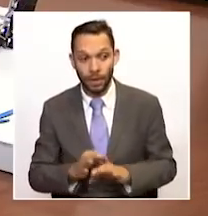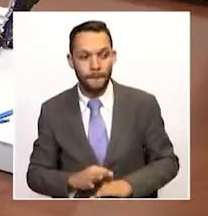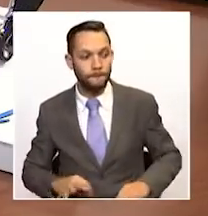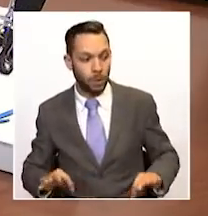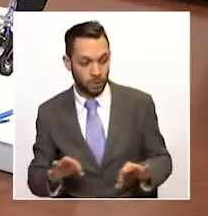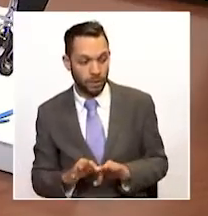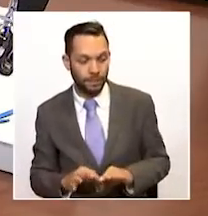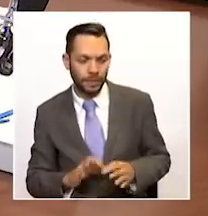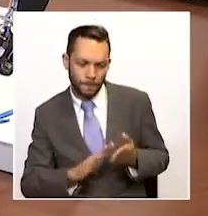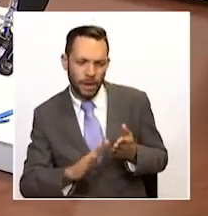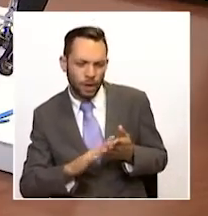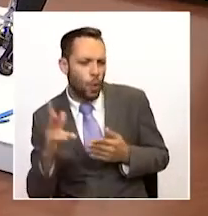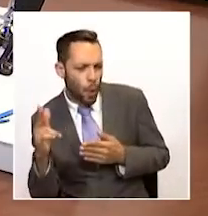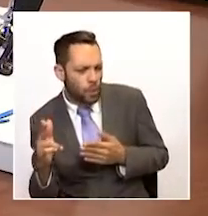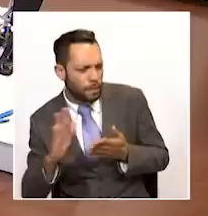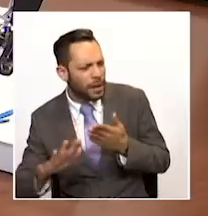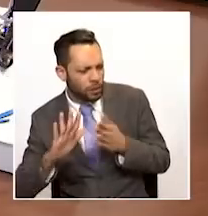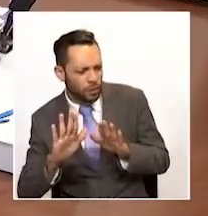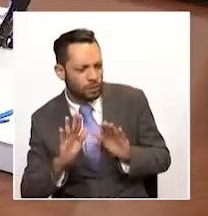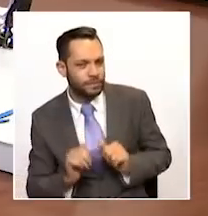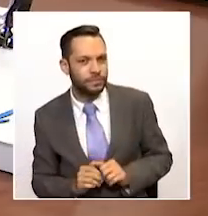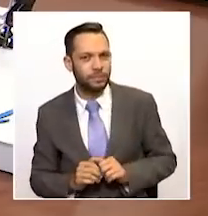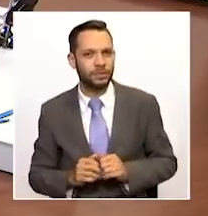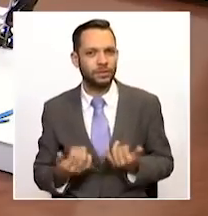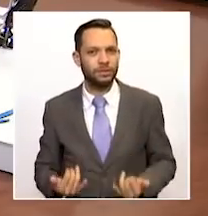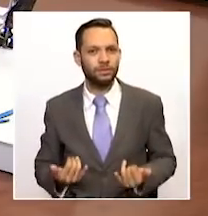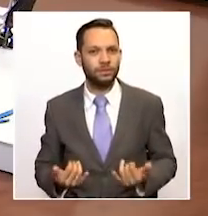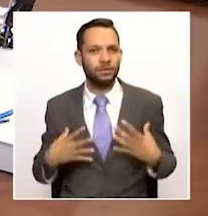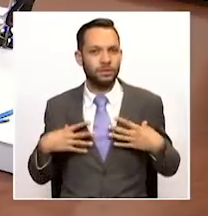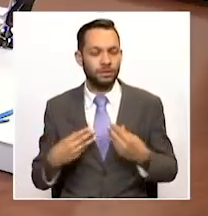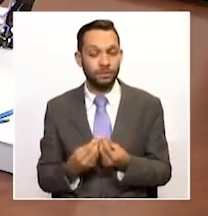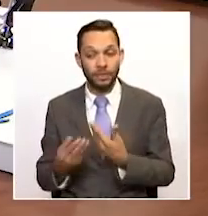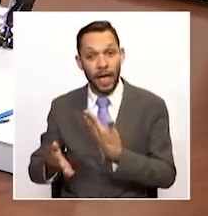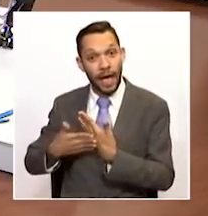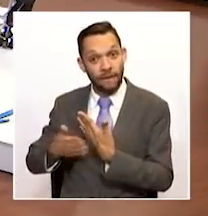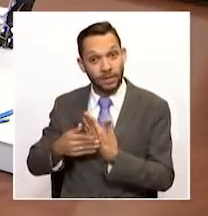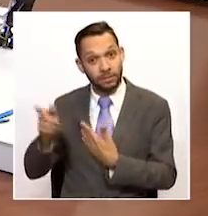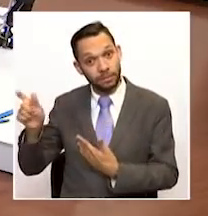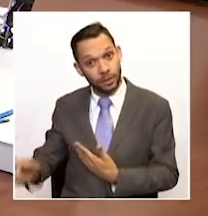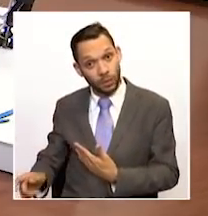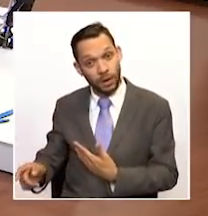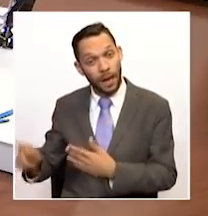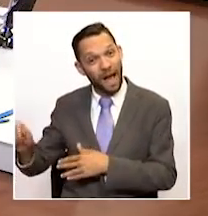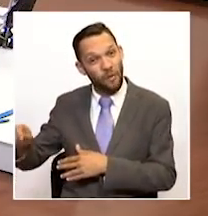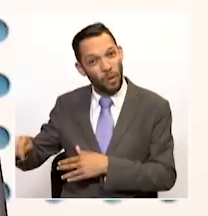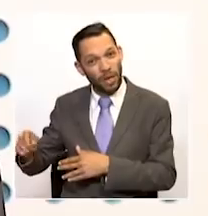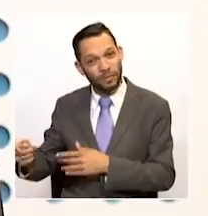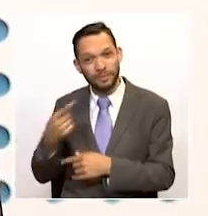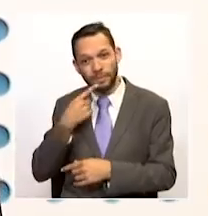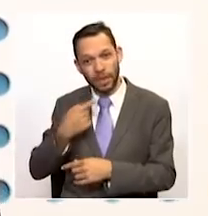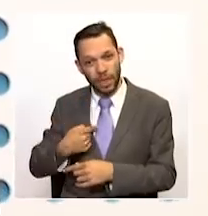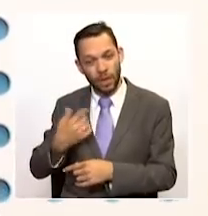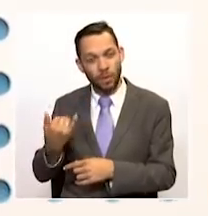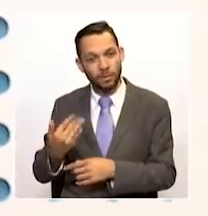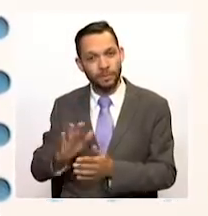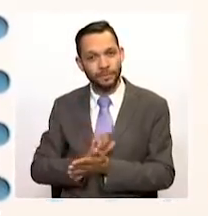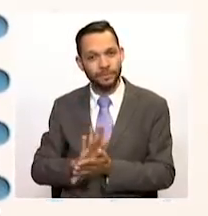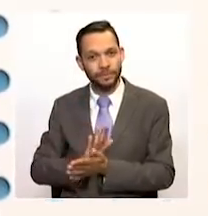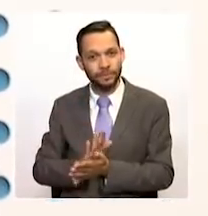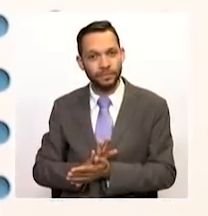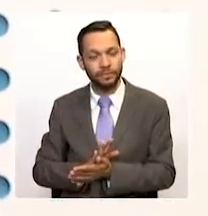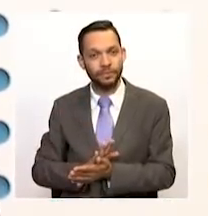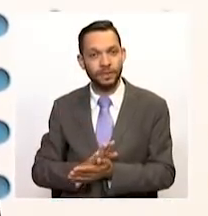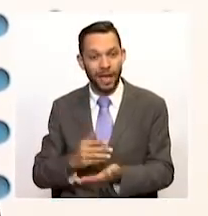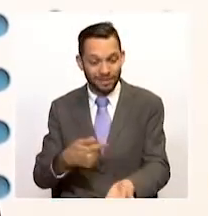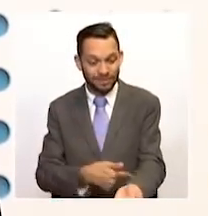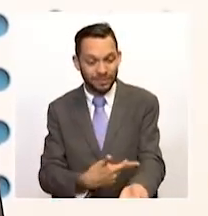otra perdóname y que interrumpa que en los casos en que nos cuenta aquí la doctora se utiliza como terapia la flebotomía